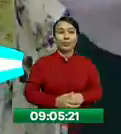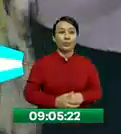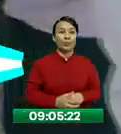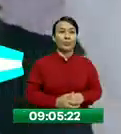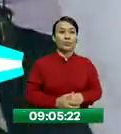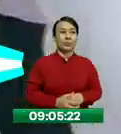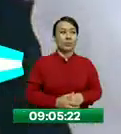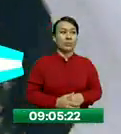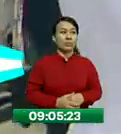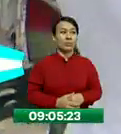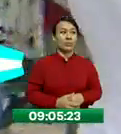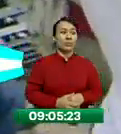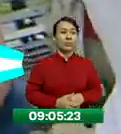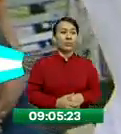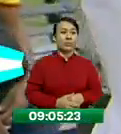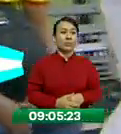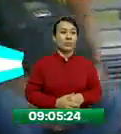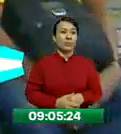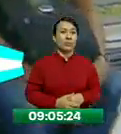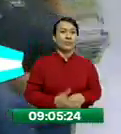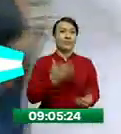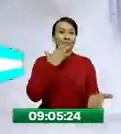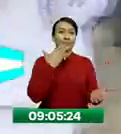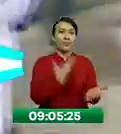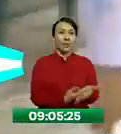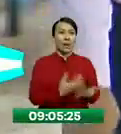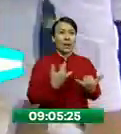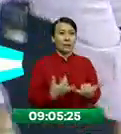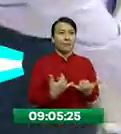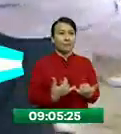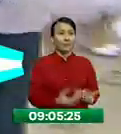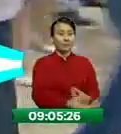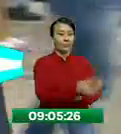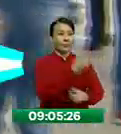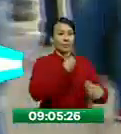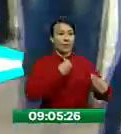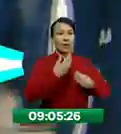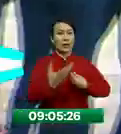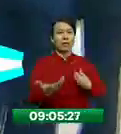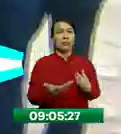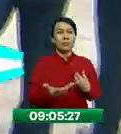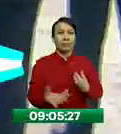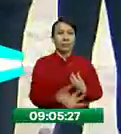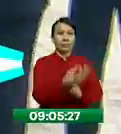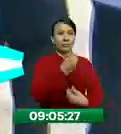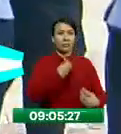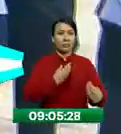buenas. Muchas gracias. Está en este momento dirigiéndose a los presentes.